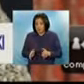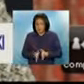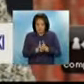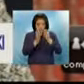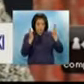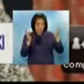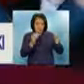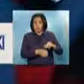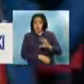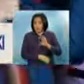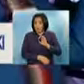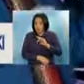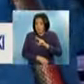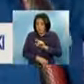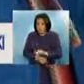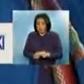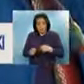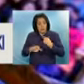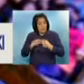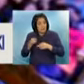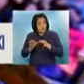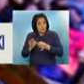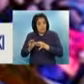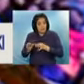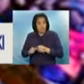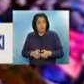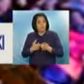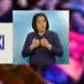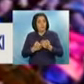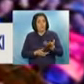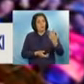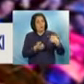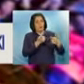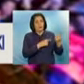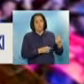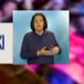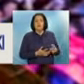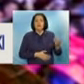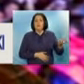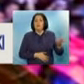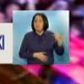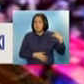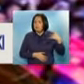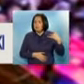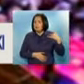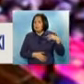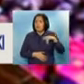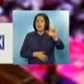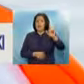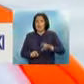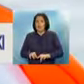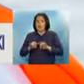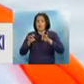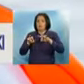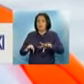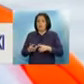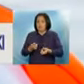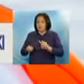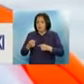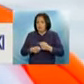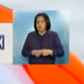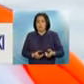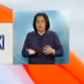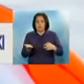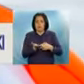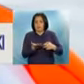Comercio, Lange contó detalles de este romance, que empezó cuando ella hizo un viaje de negocios a Australia, enviada por una revista financiera de Nueva